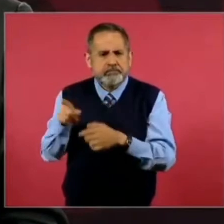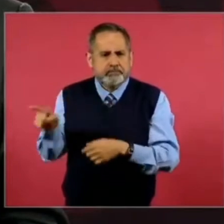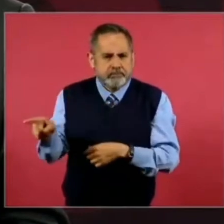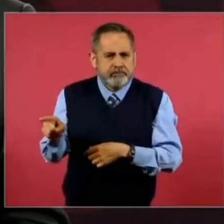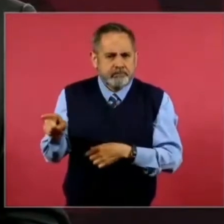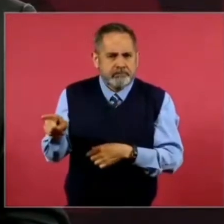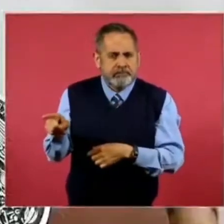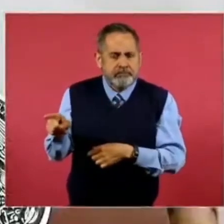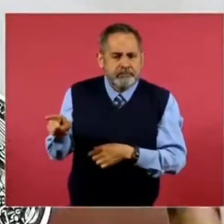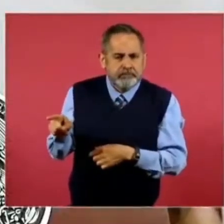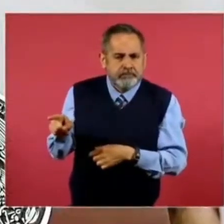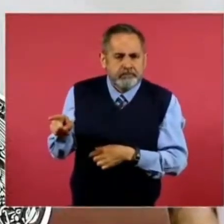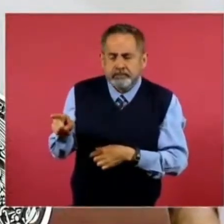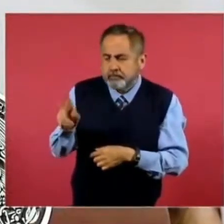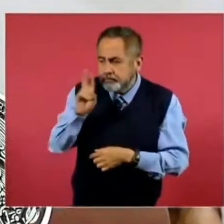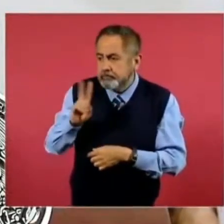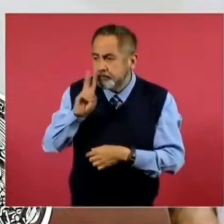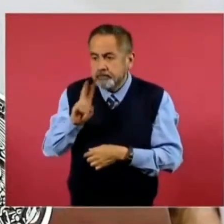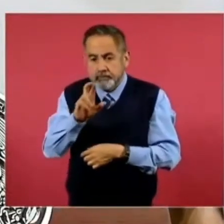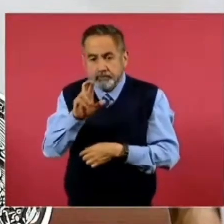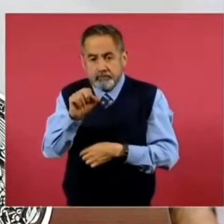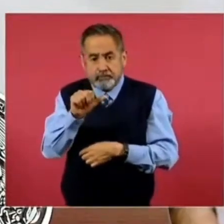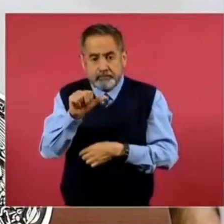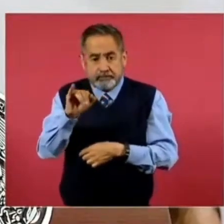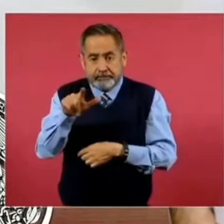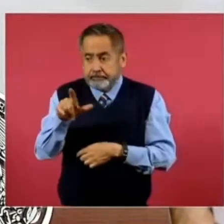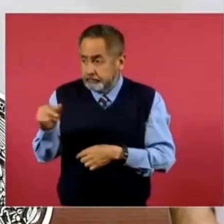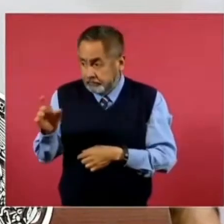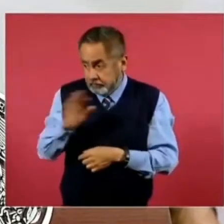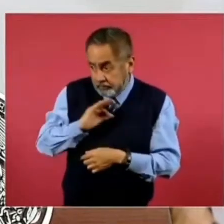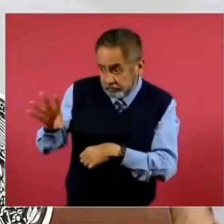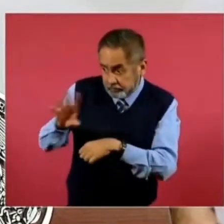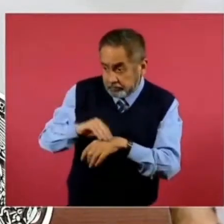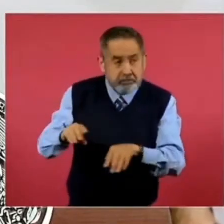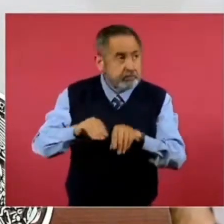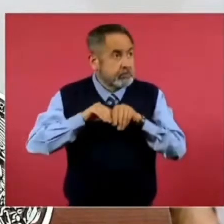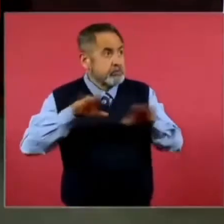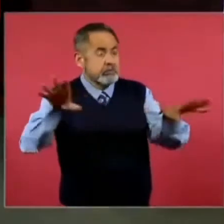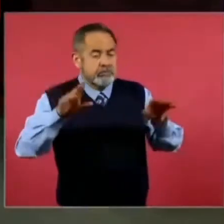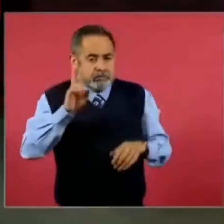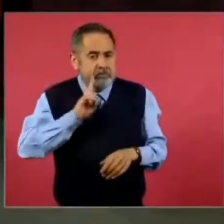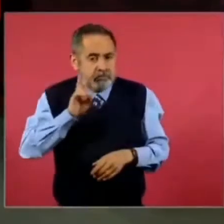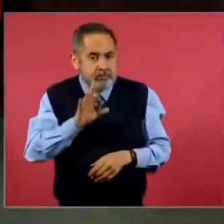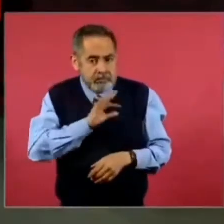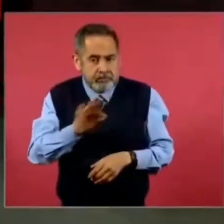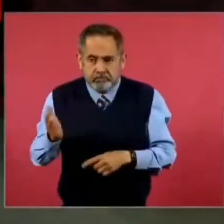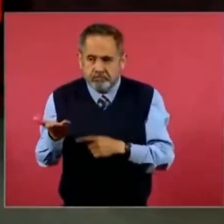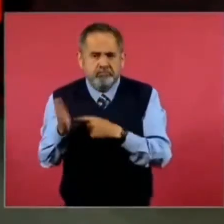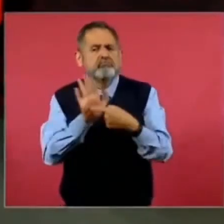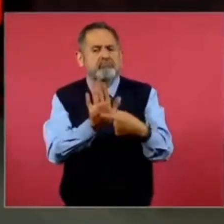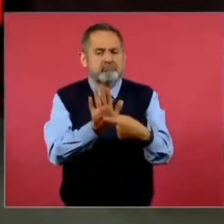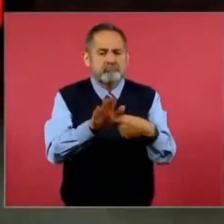para ver si se puede difundir el informe dar a conocer